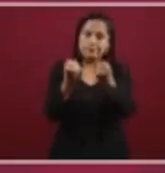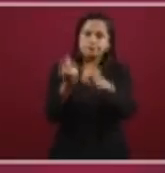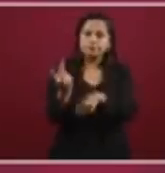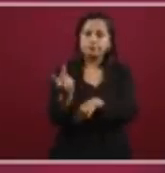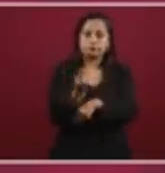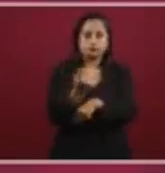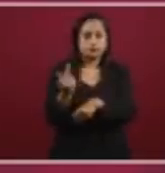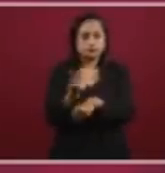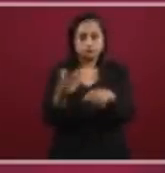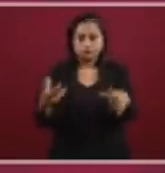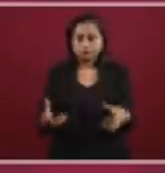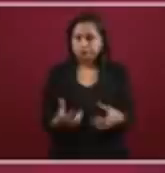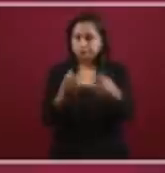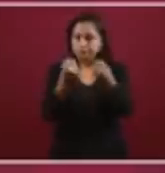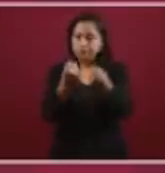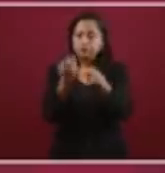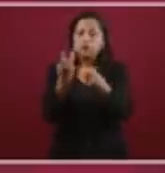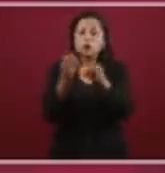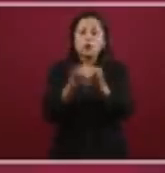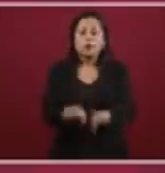que son fundamentales